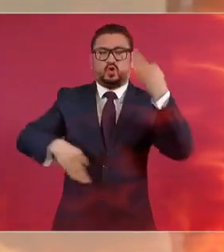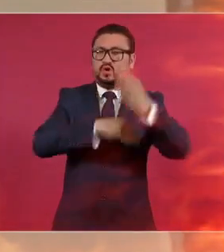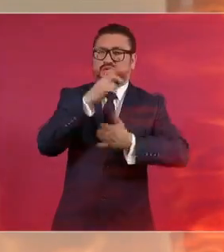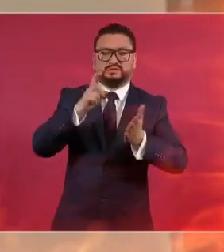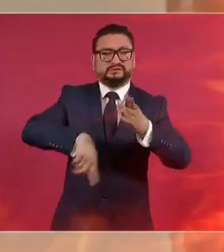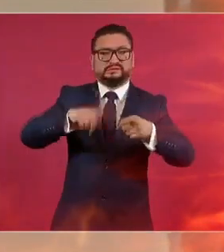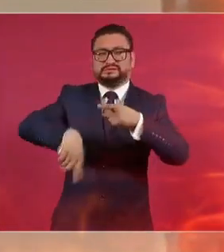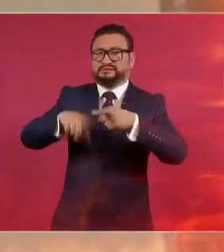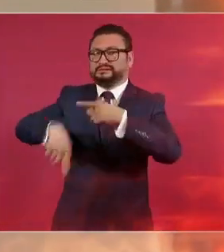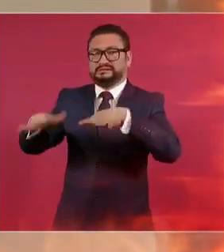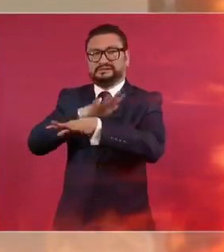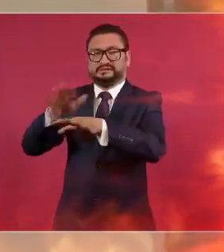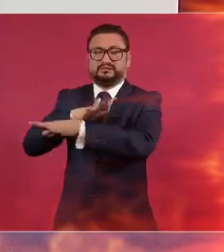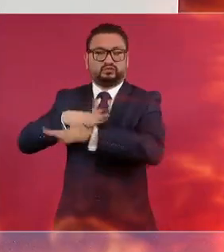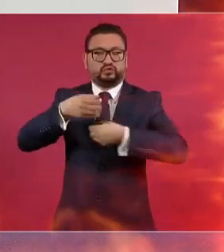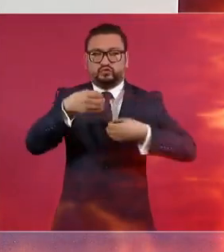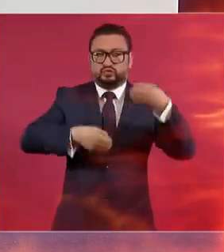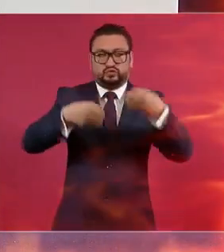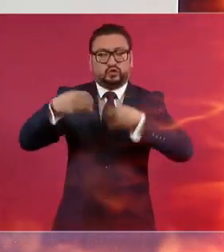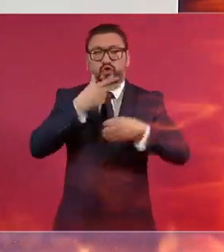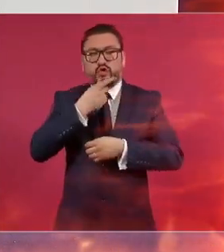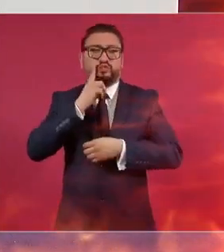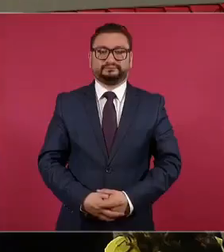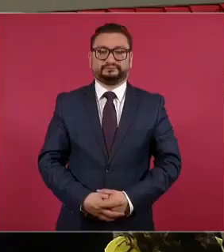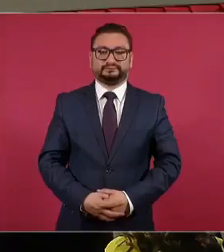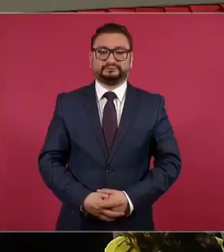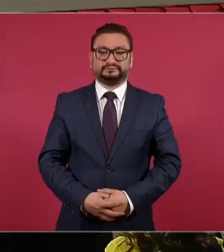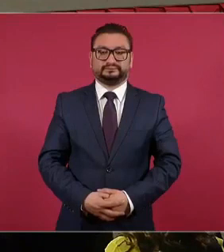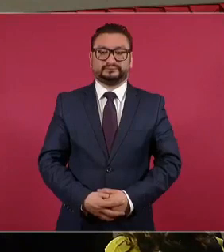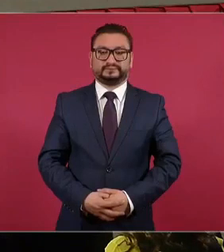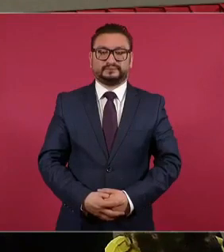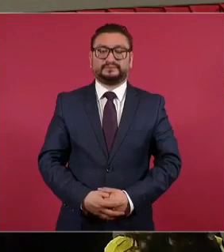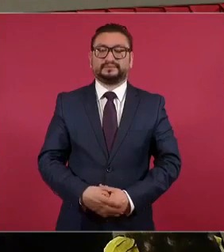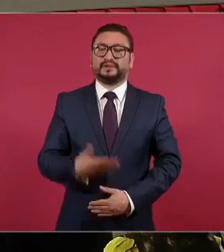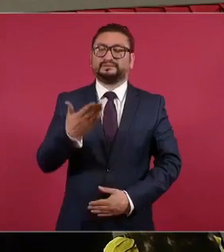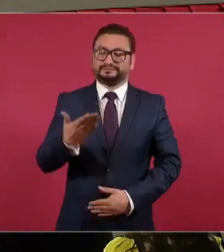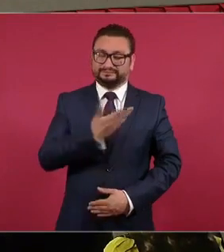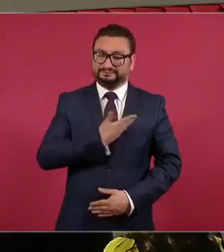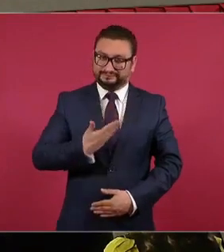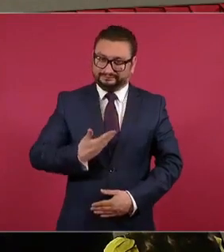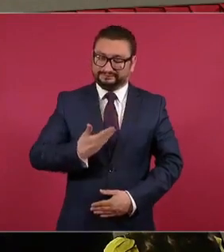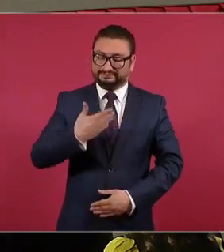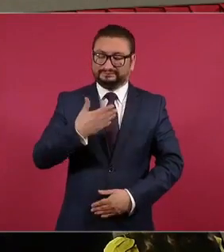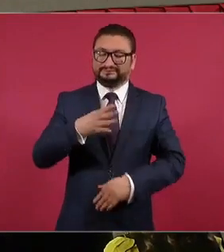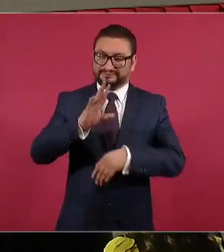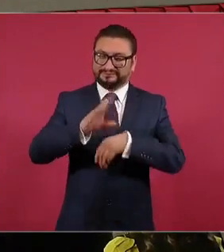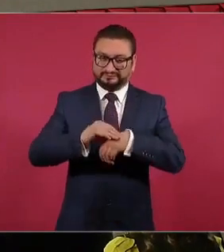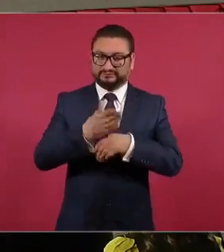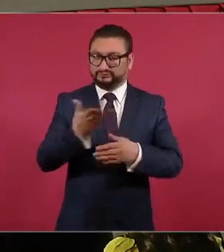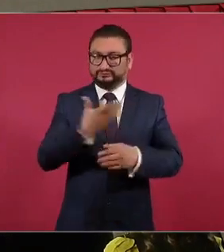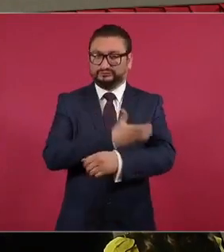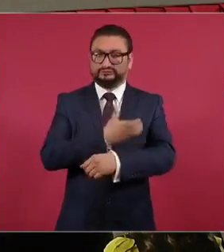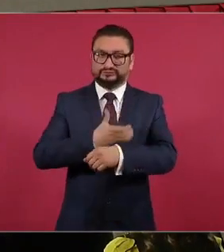otro canal. Quien quiere escucharlo, por ahí está. Saludos. Con su permiso, presidente,